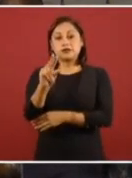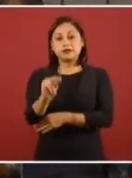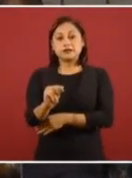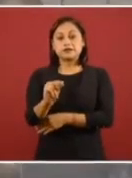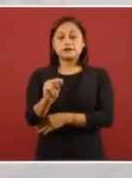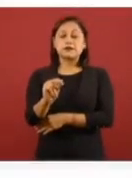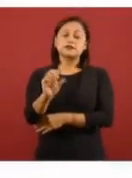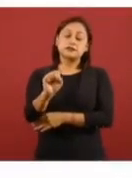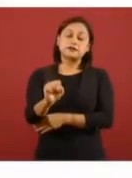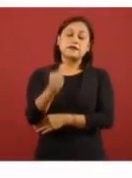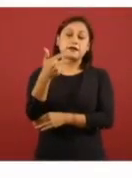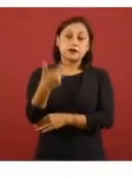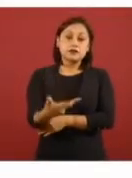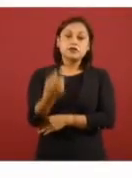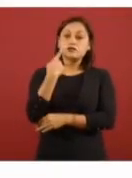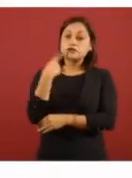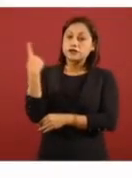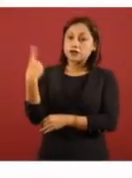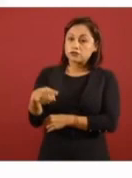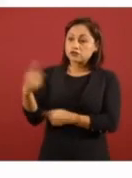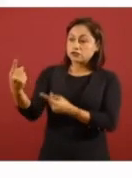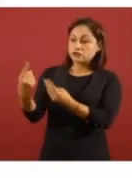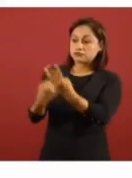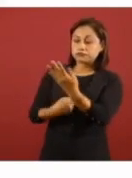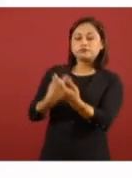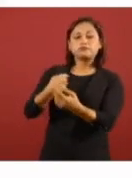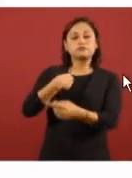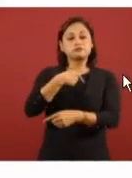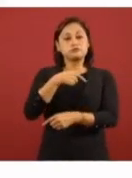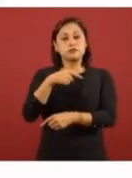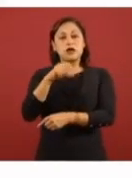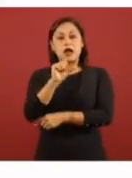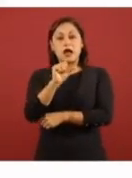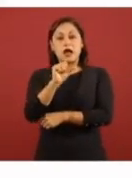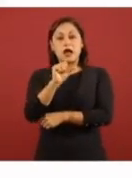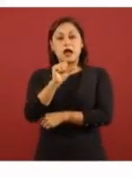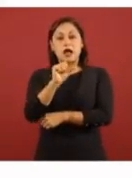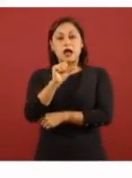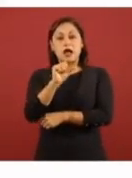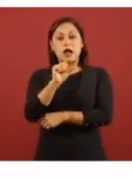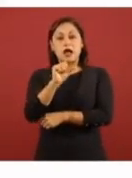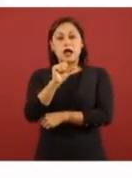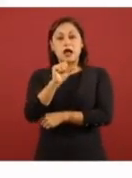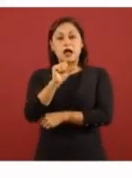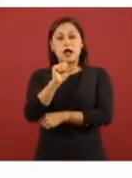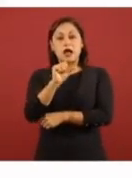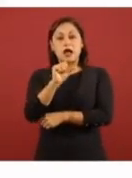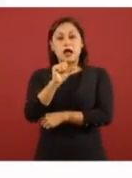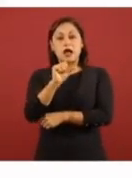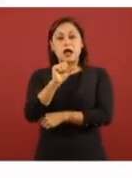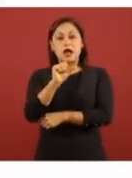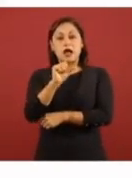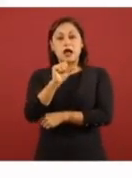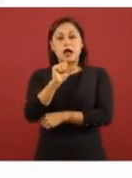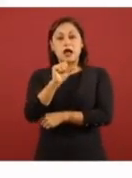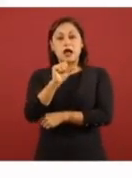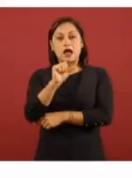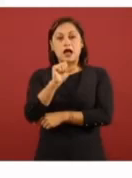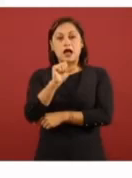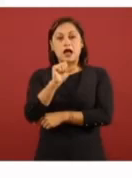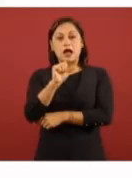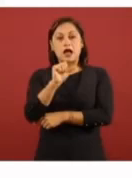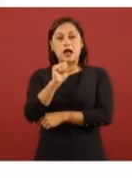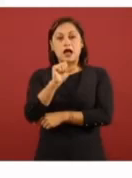y quejas atendidas, todas presentadas por la app de Litro por Litro. So, here he's telling you that there was,